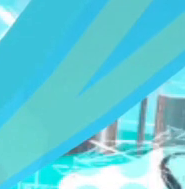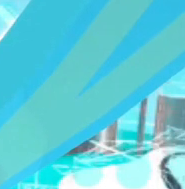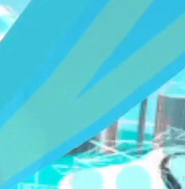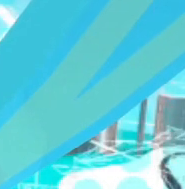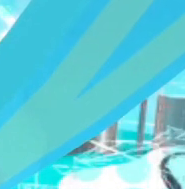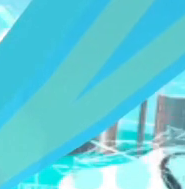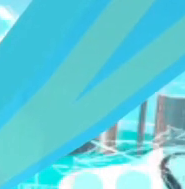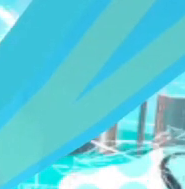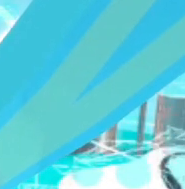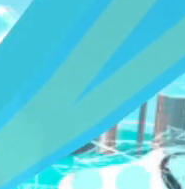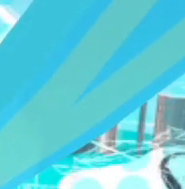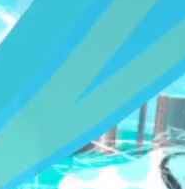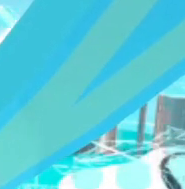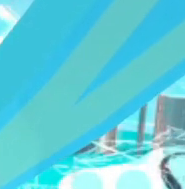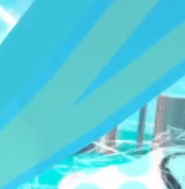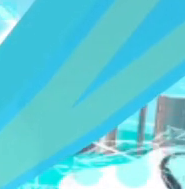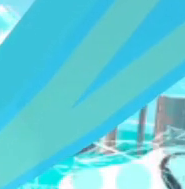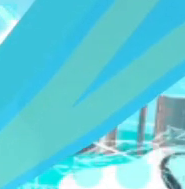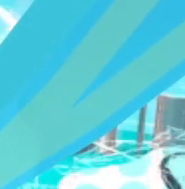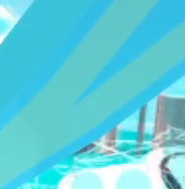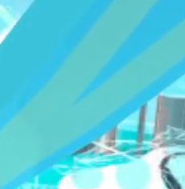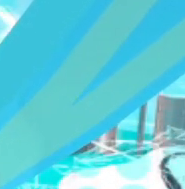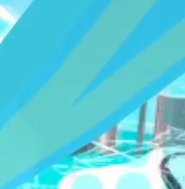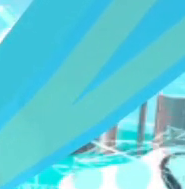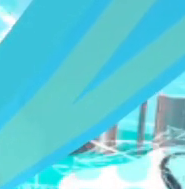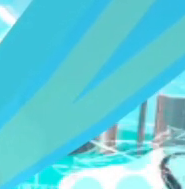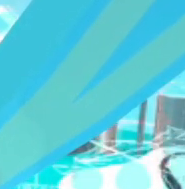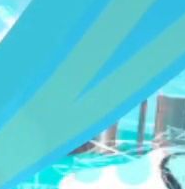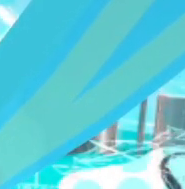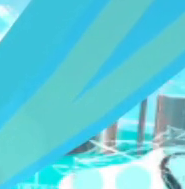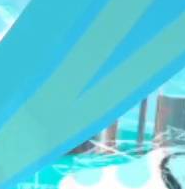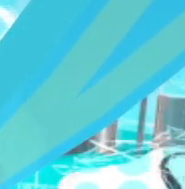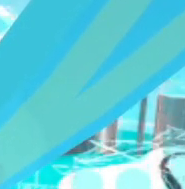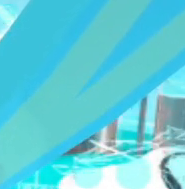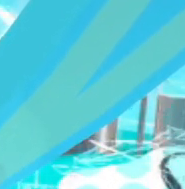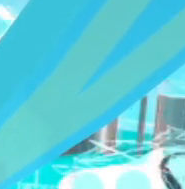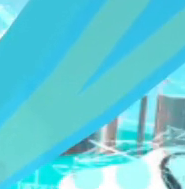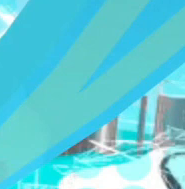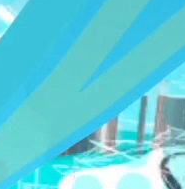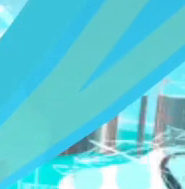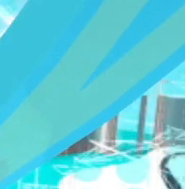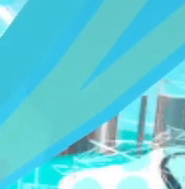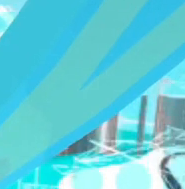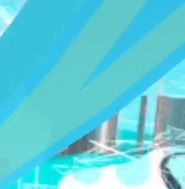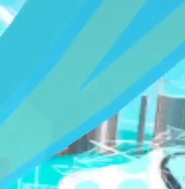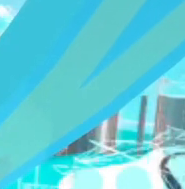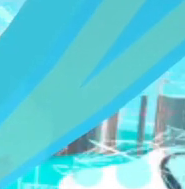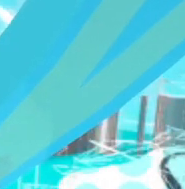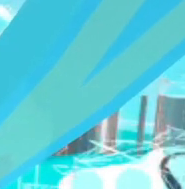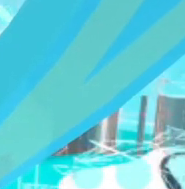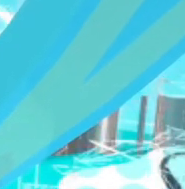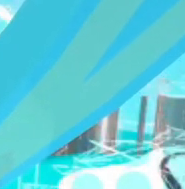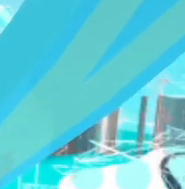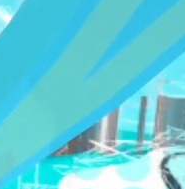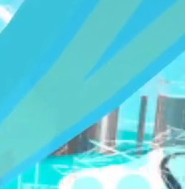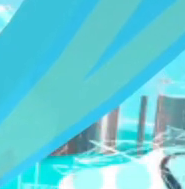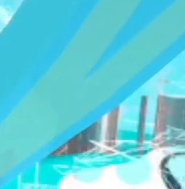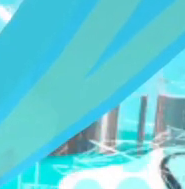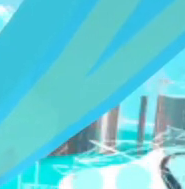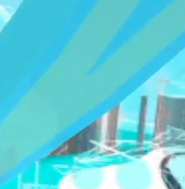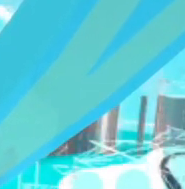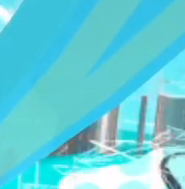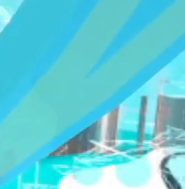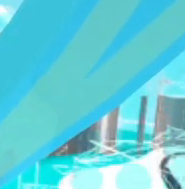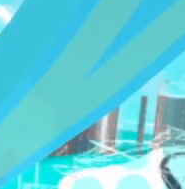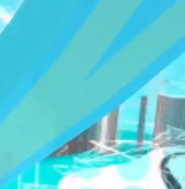563 colones con 22 céntimos para la compra y 568 colones con 70 céntimos para